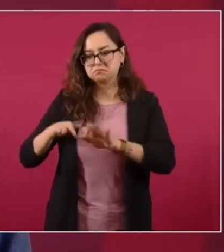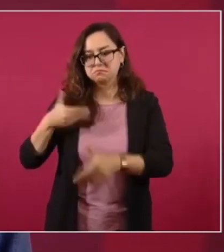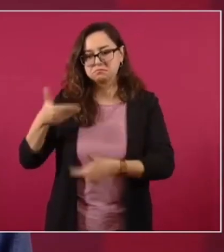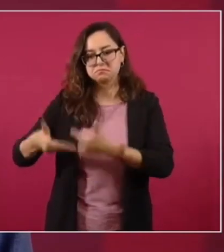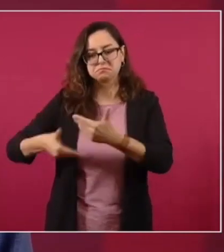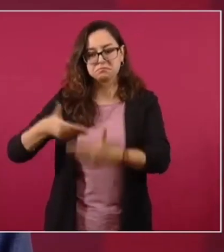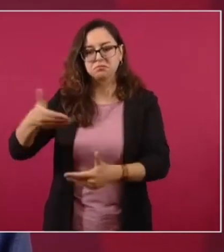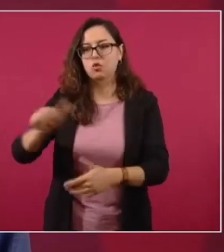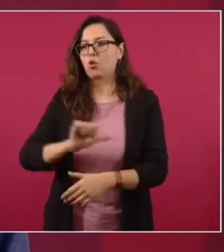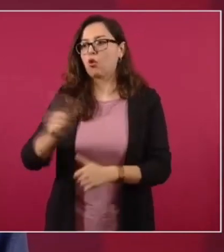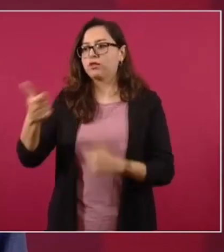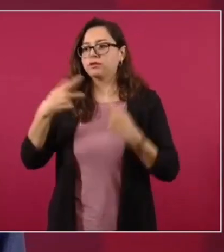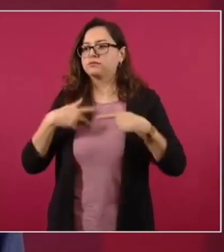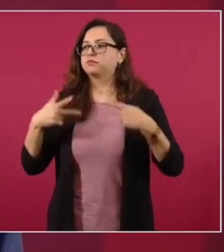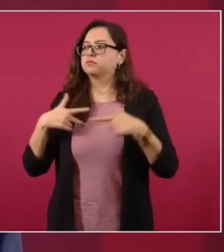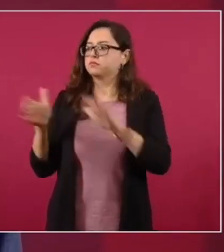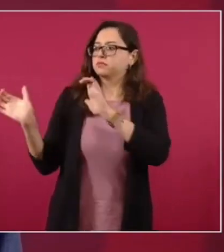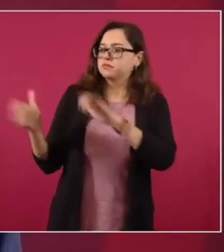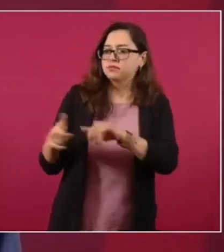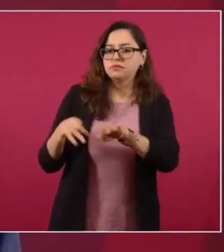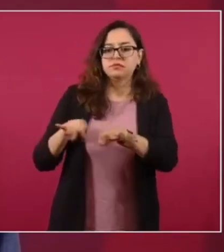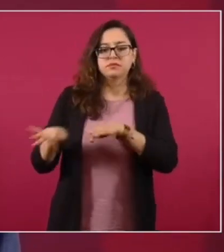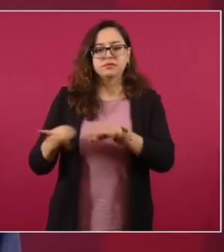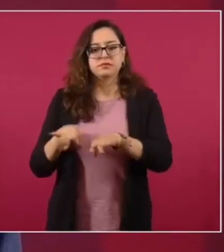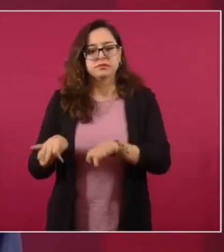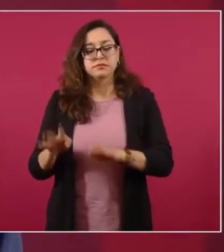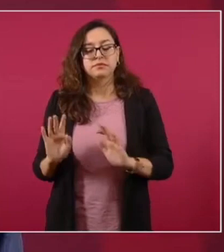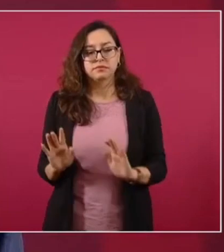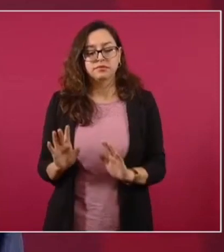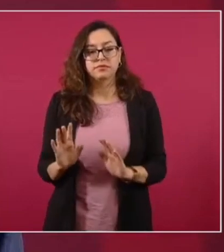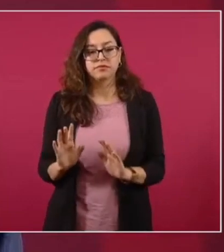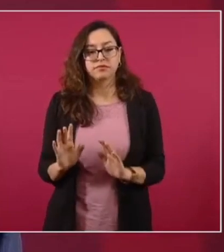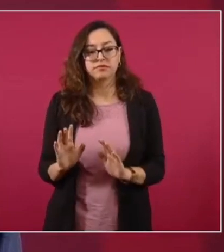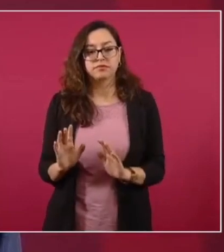trabajo, y lo único es